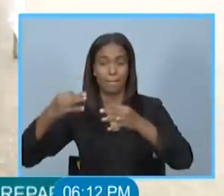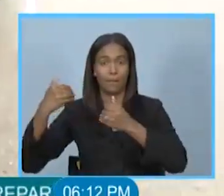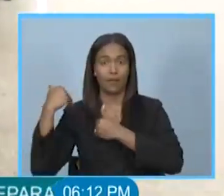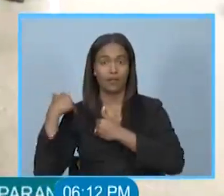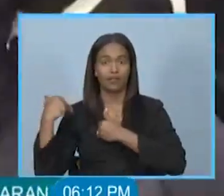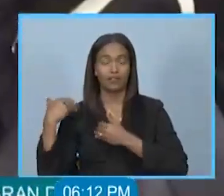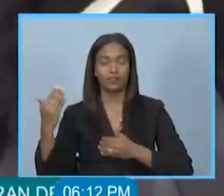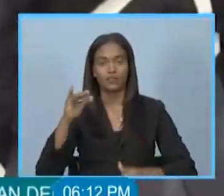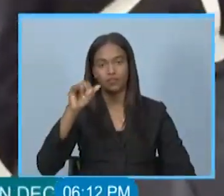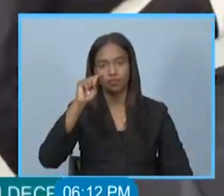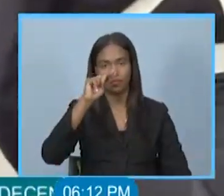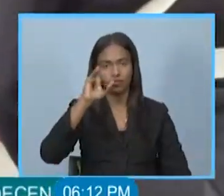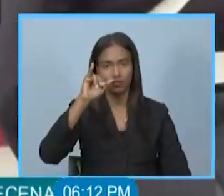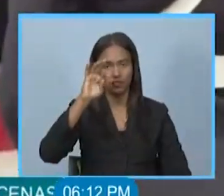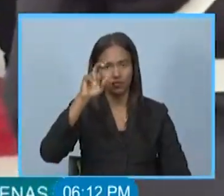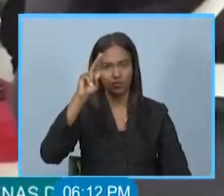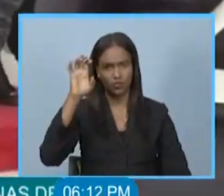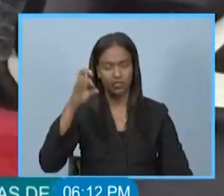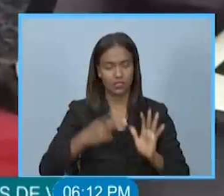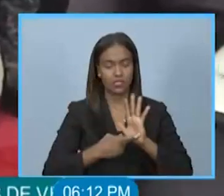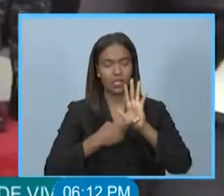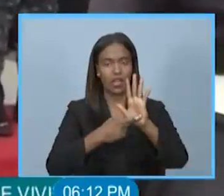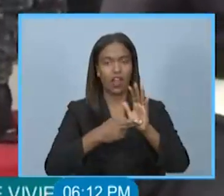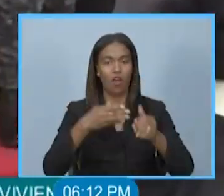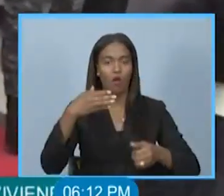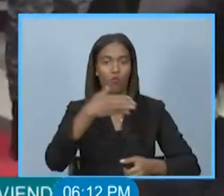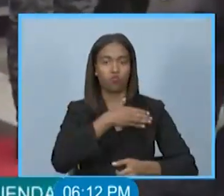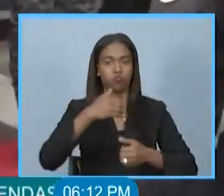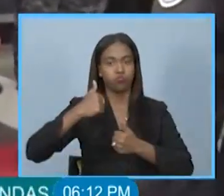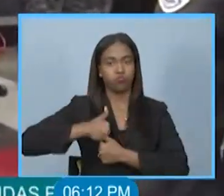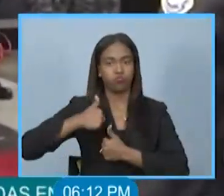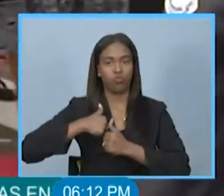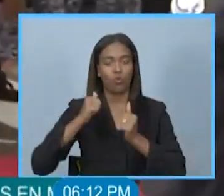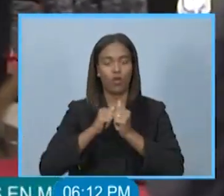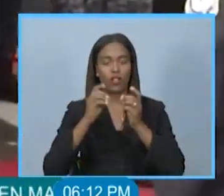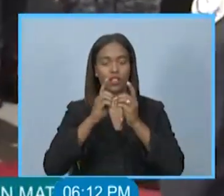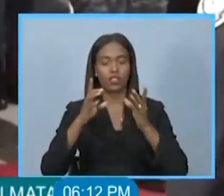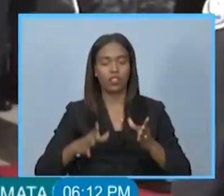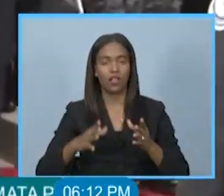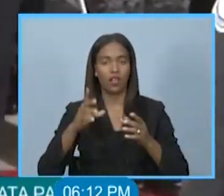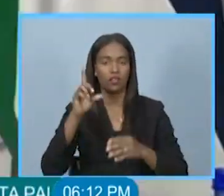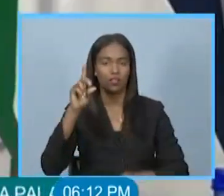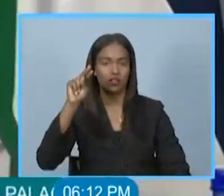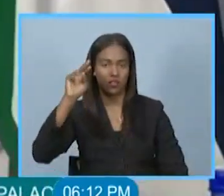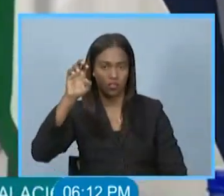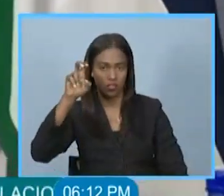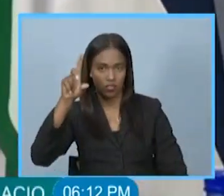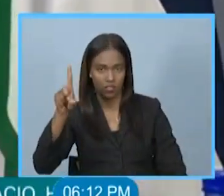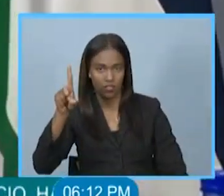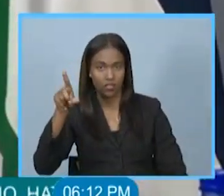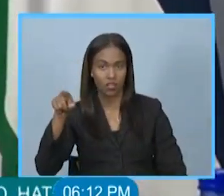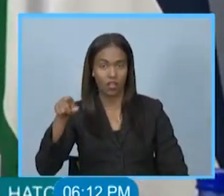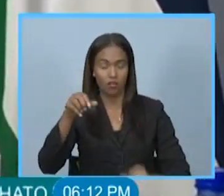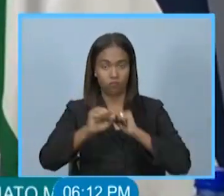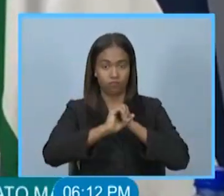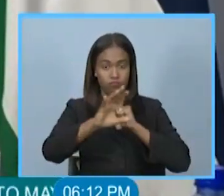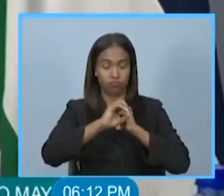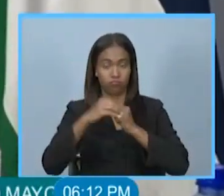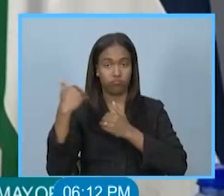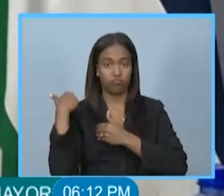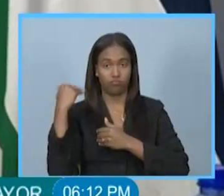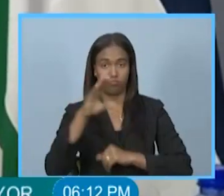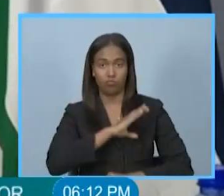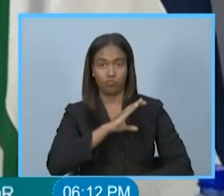Jenny Berenice Reynoso representantes de las fuerzas armadas y la dirección Nacional de control de drogas de acuerdo al Vocero de la Policía Nacional